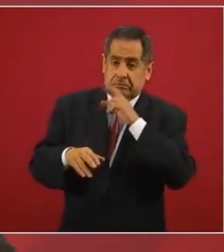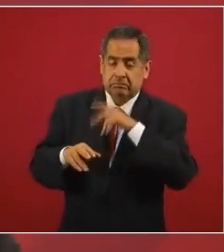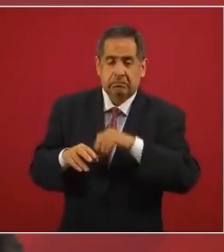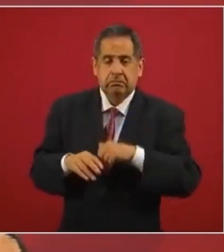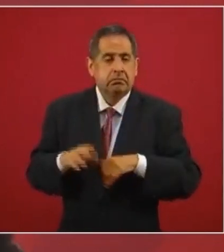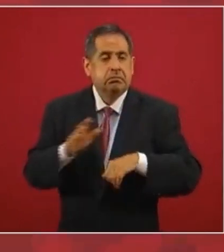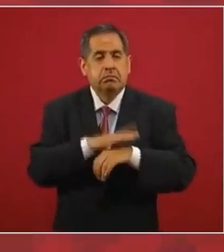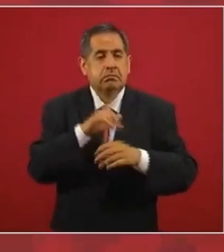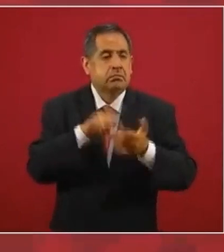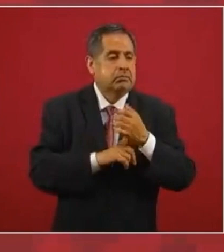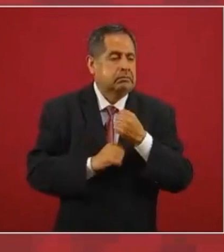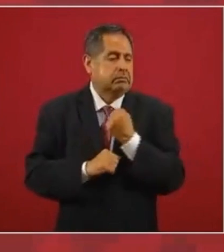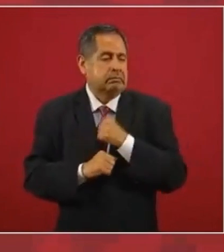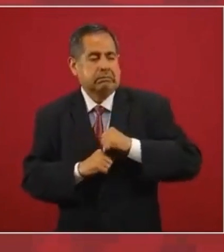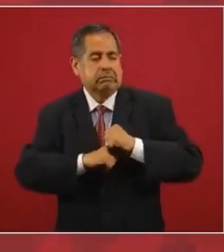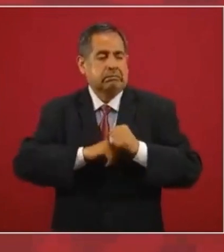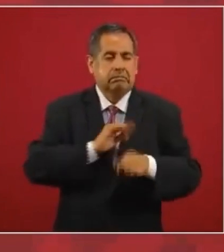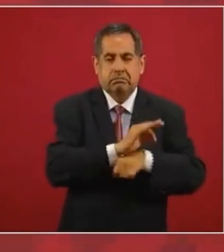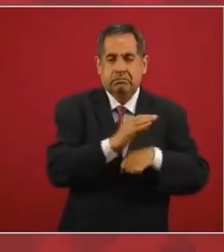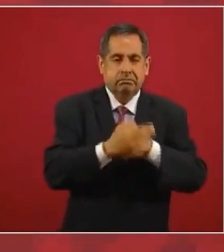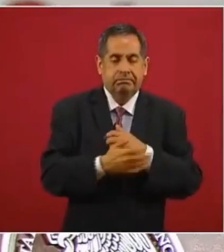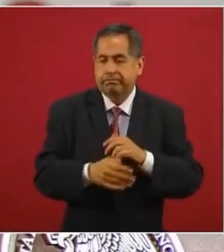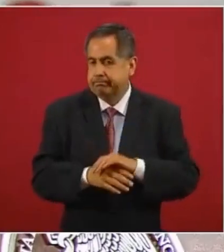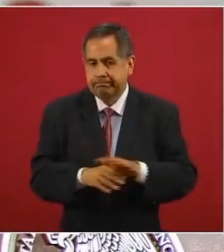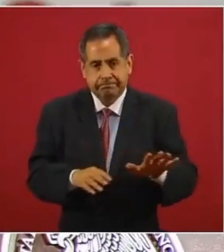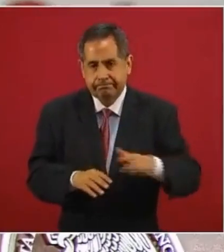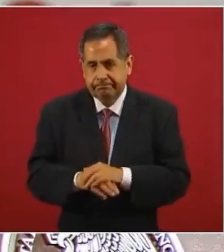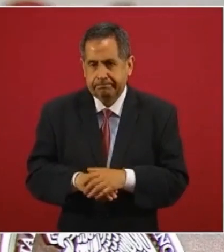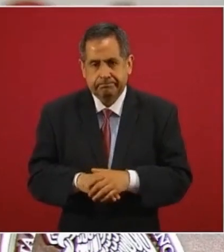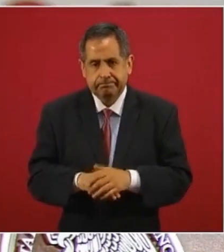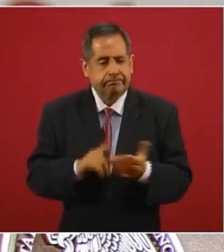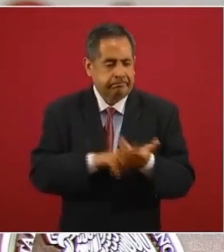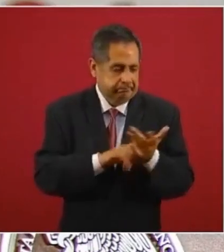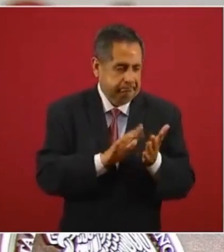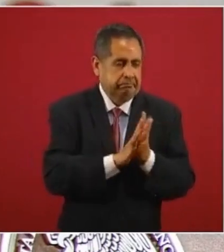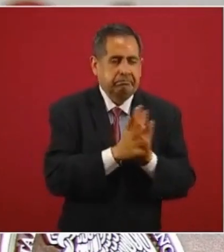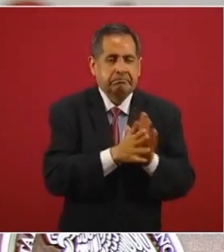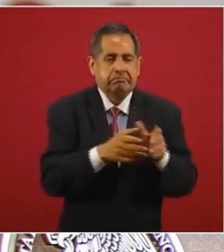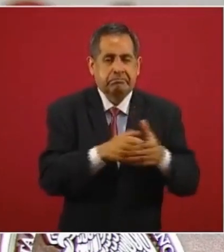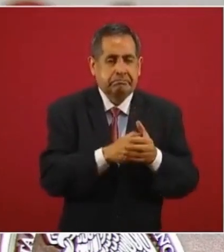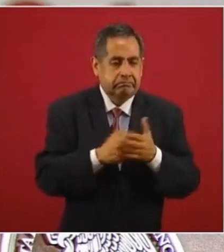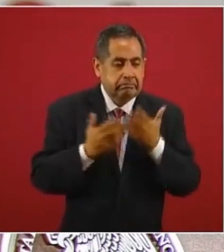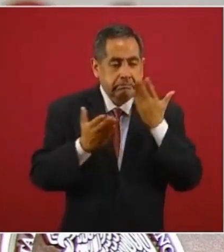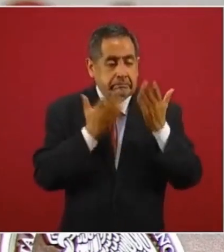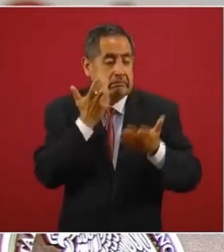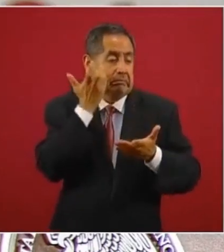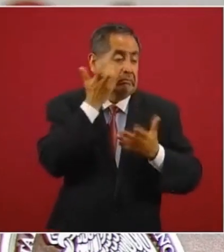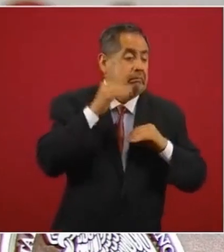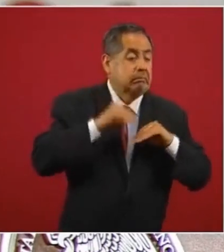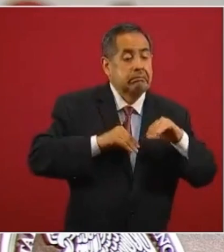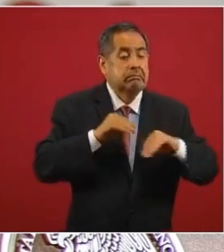porque todo era por influencias. Entonces, también a modo los estudios.